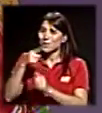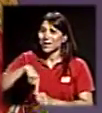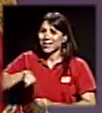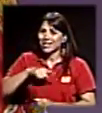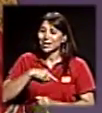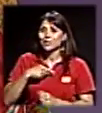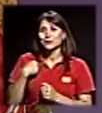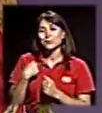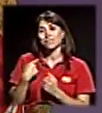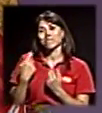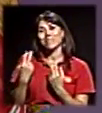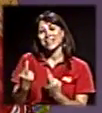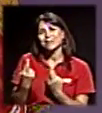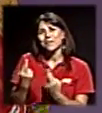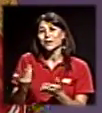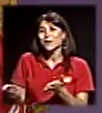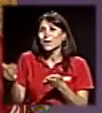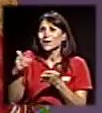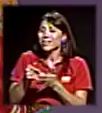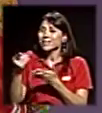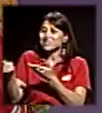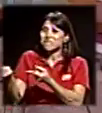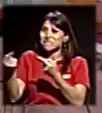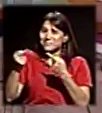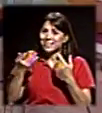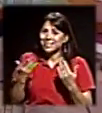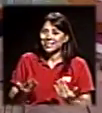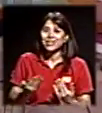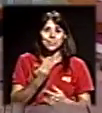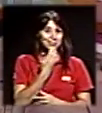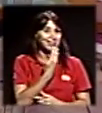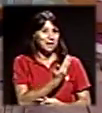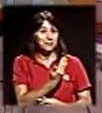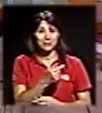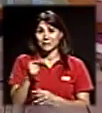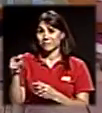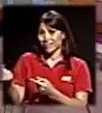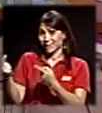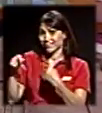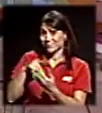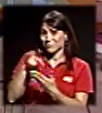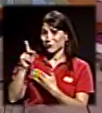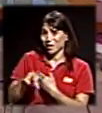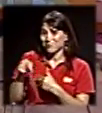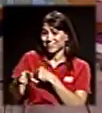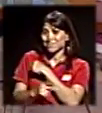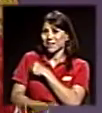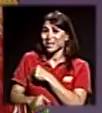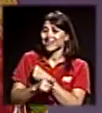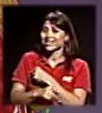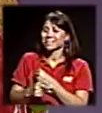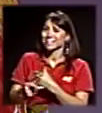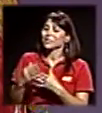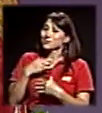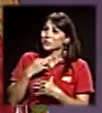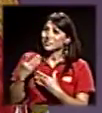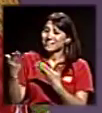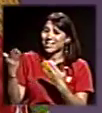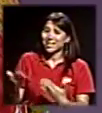espero que podamos volver a contar con tu presencia en el programa en este país es un honor estar un placer